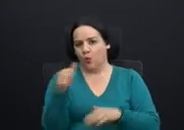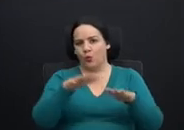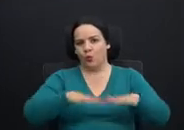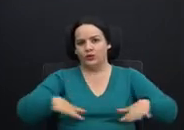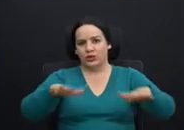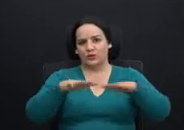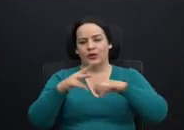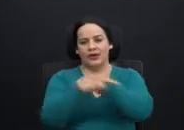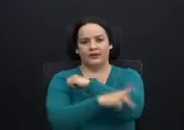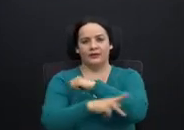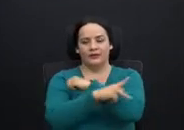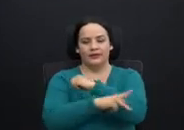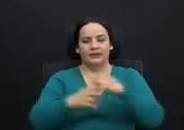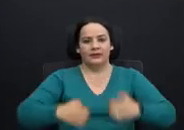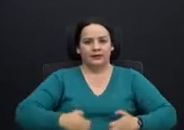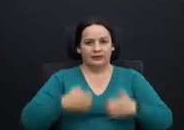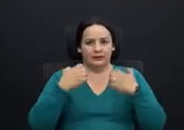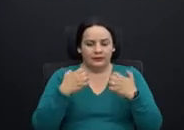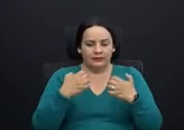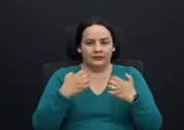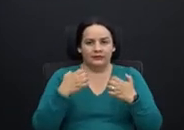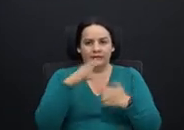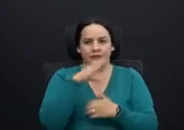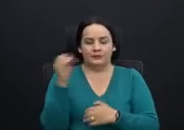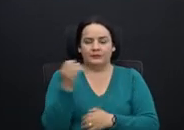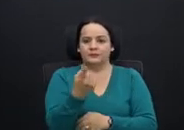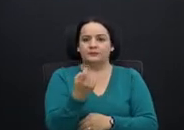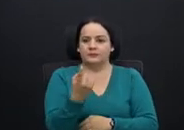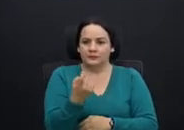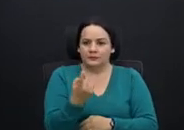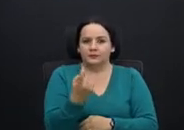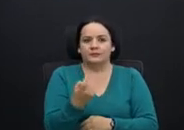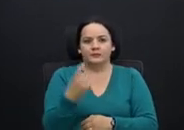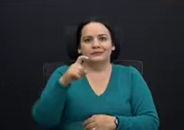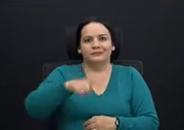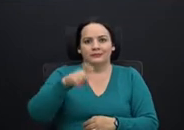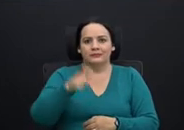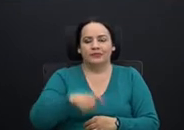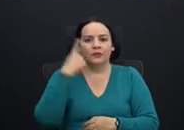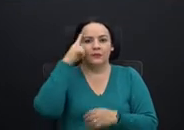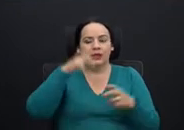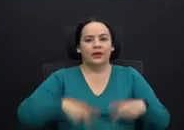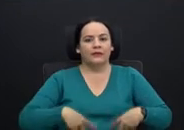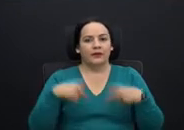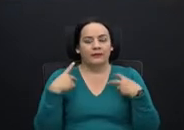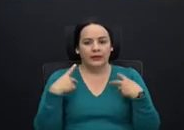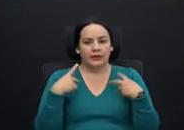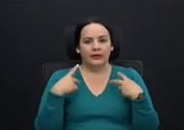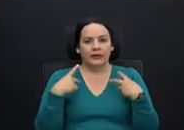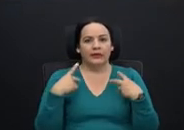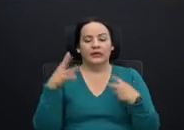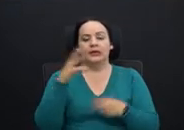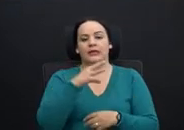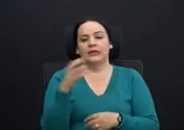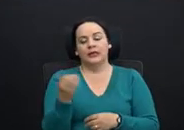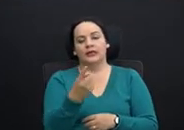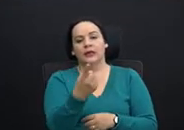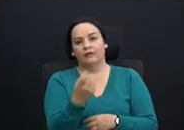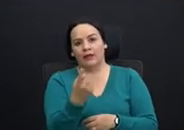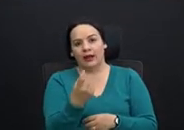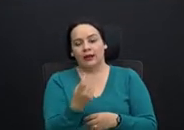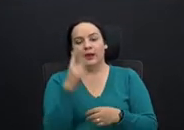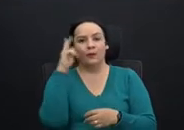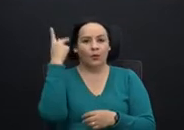país, la existencia, la carencia de lo necesario para vivir y la falta